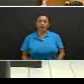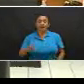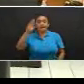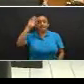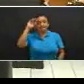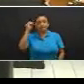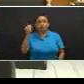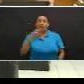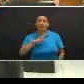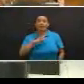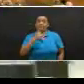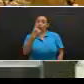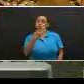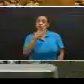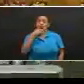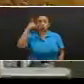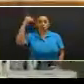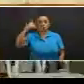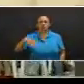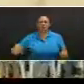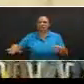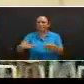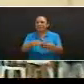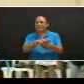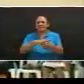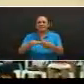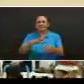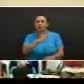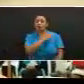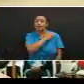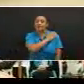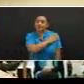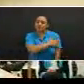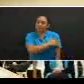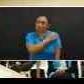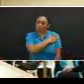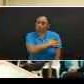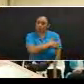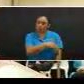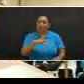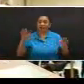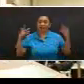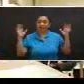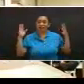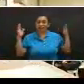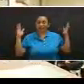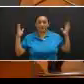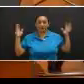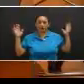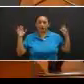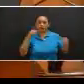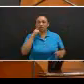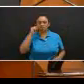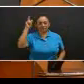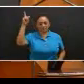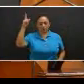Porque tenemos un Dios lleno de misericordia. Dale palmas al Señor.